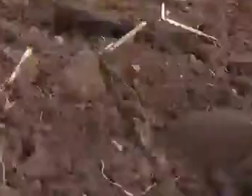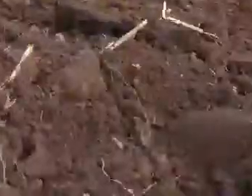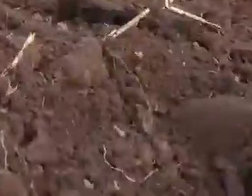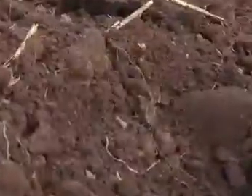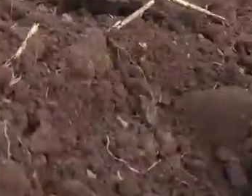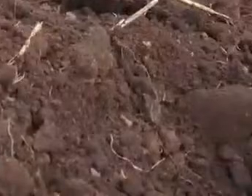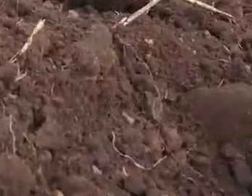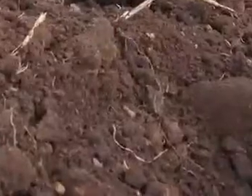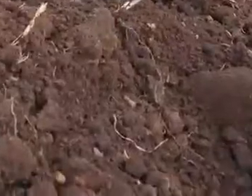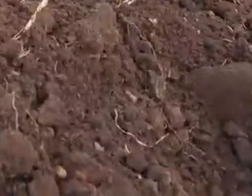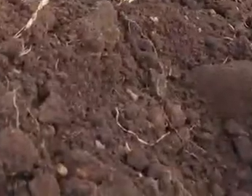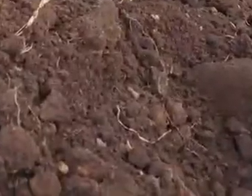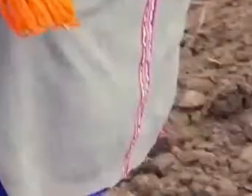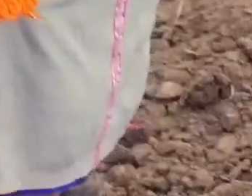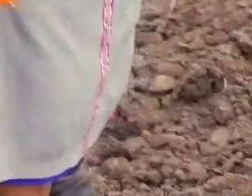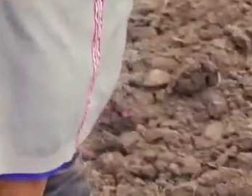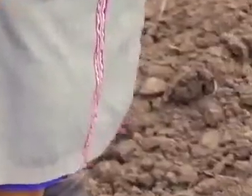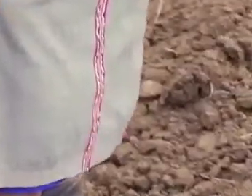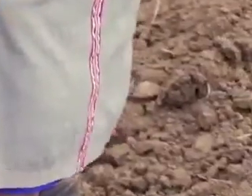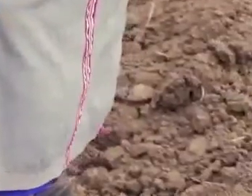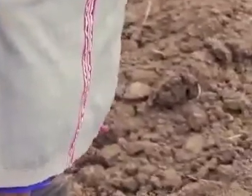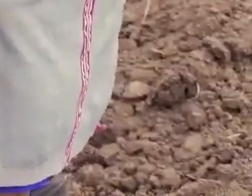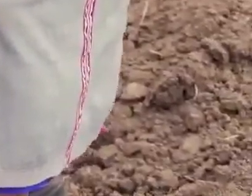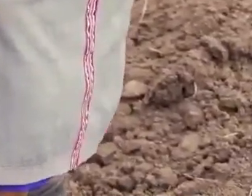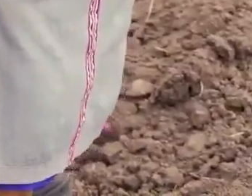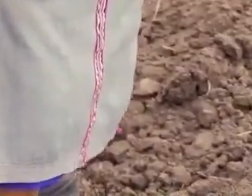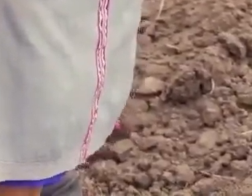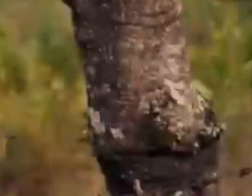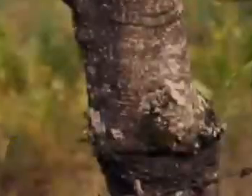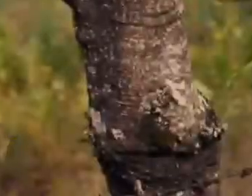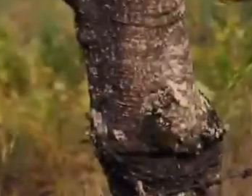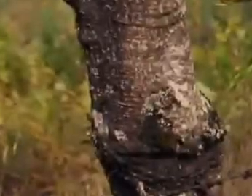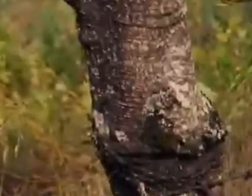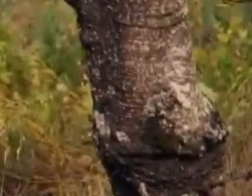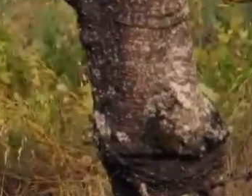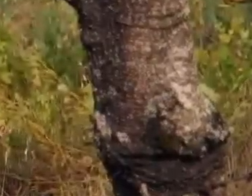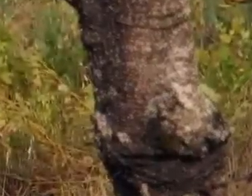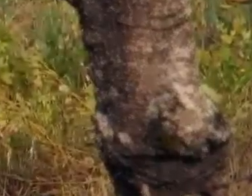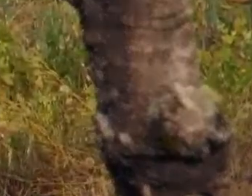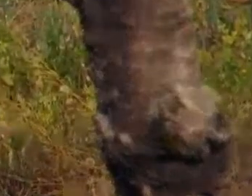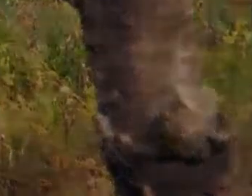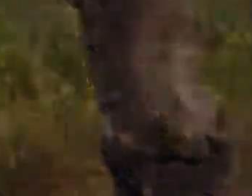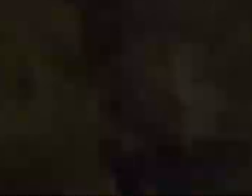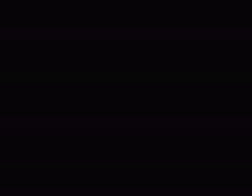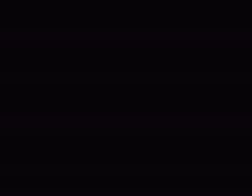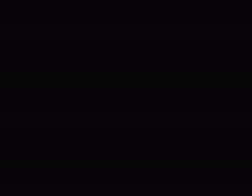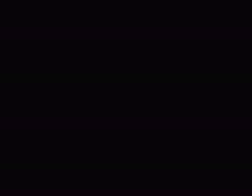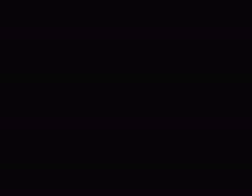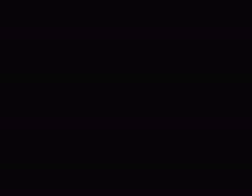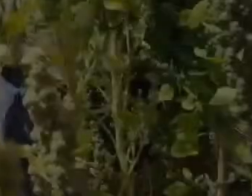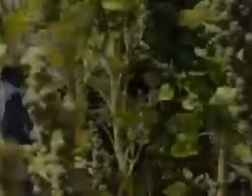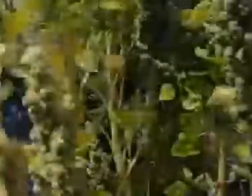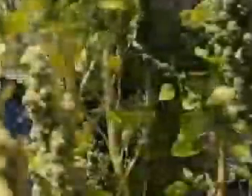si el ser MISAC no tiene tierra, no tiene nada. Tener acceso al alimento